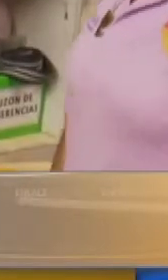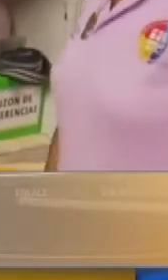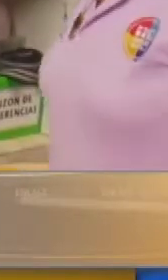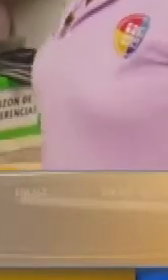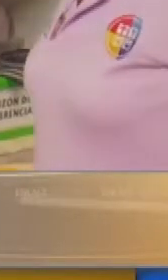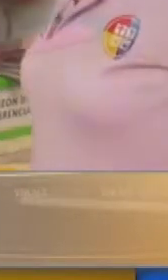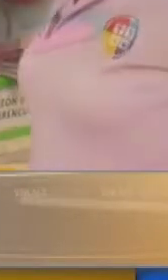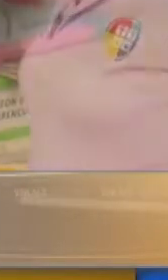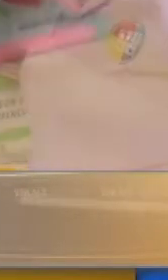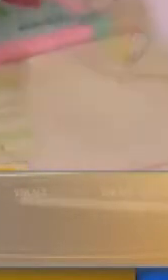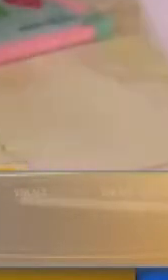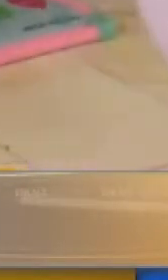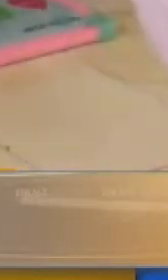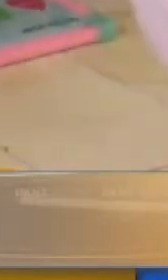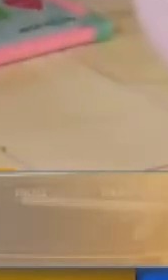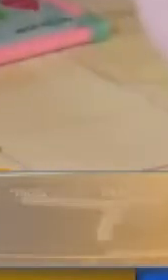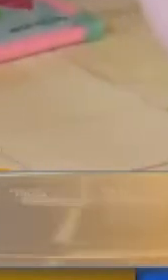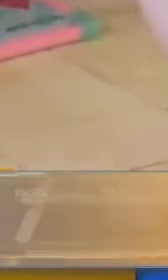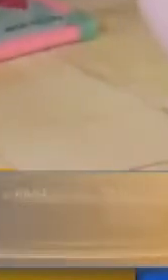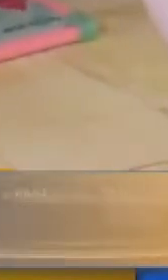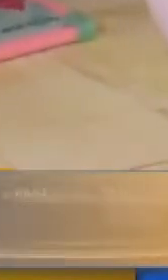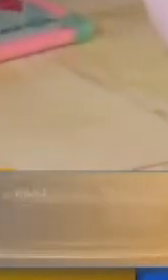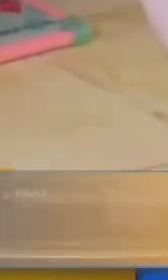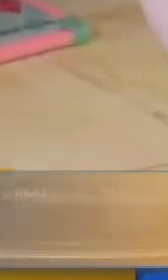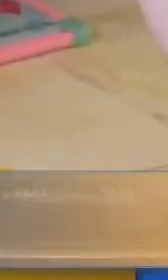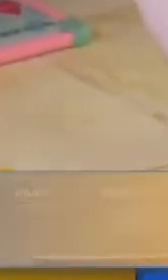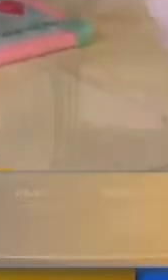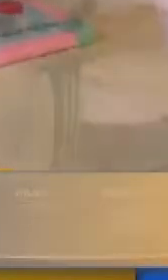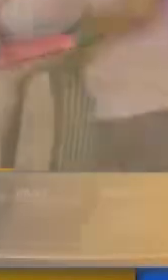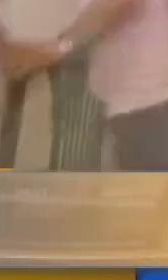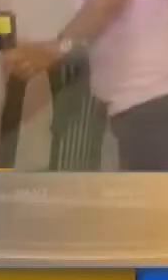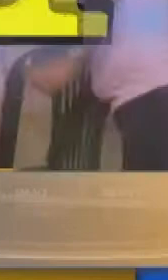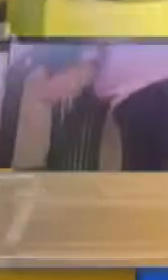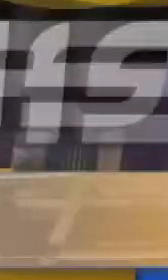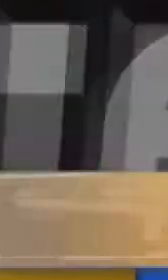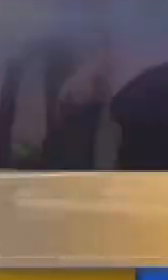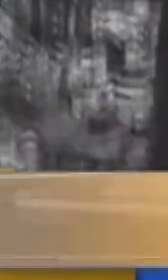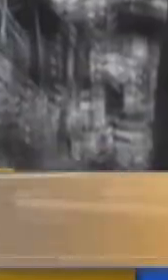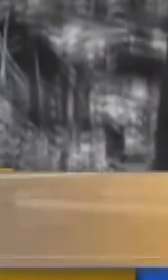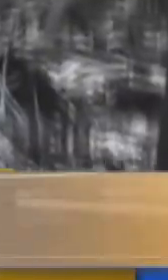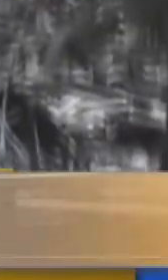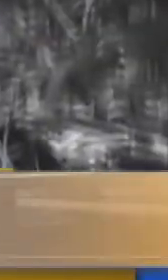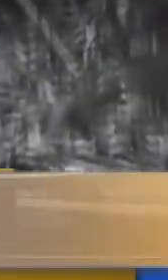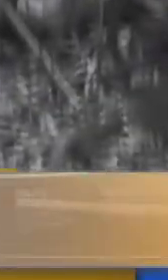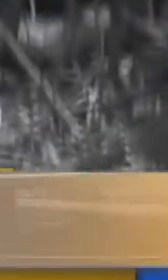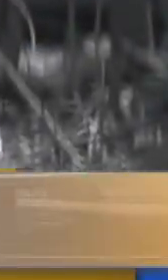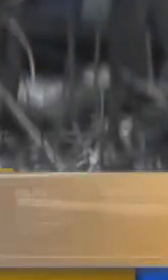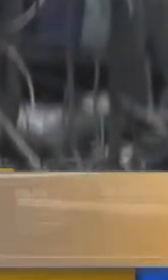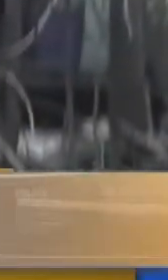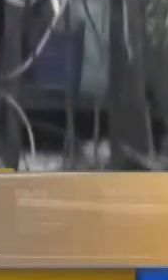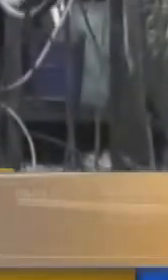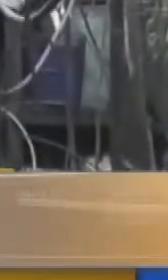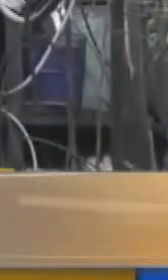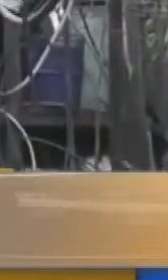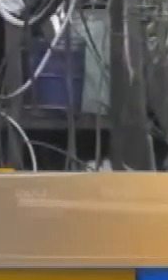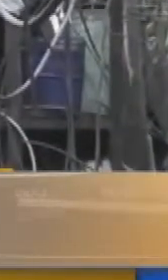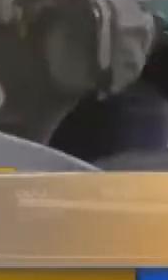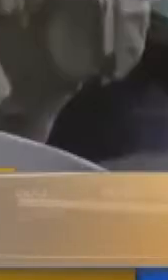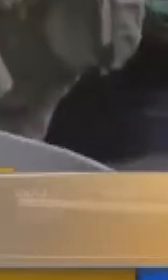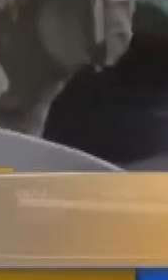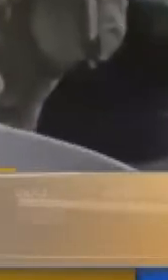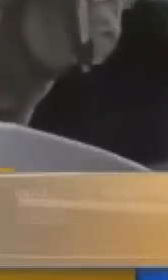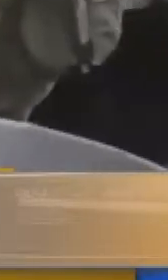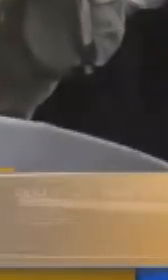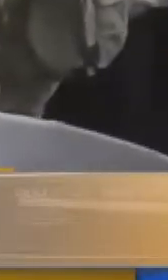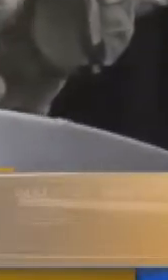Buenas Noticias, conozca la labor que adelantan las damas voluntarias en el Hospital Regional del Magdalena Medio. Quinta Brigada del Ejército presenta balance de operaciones del